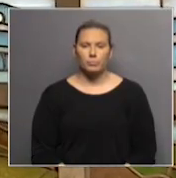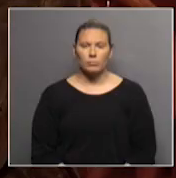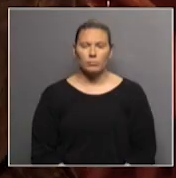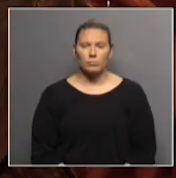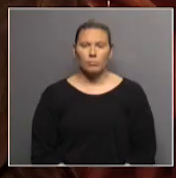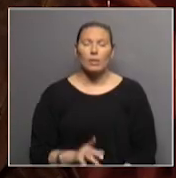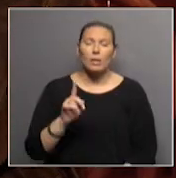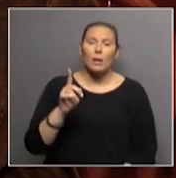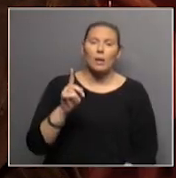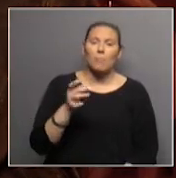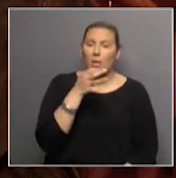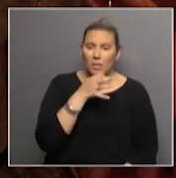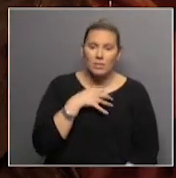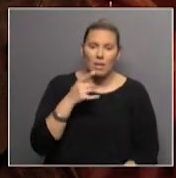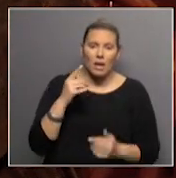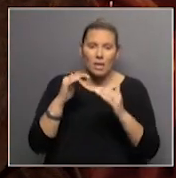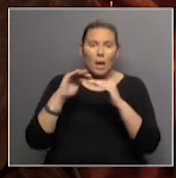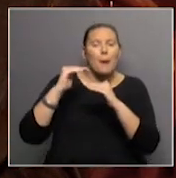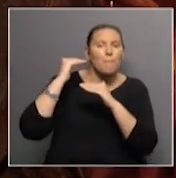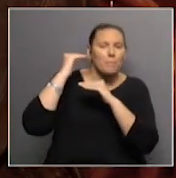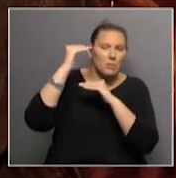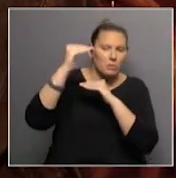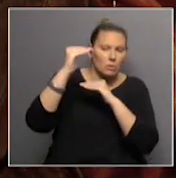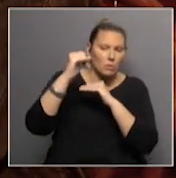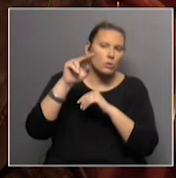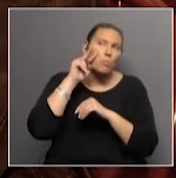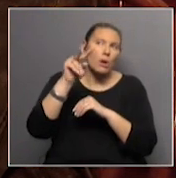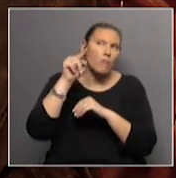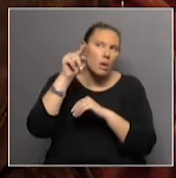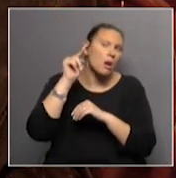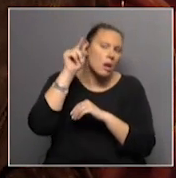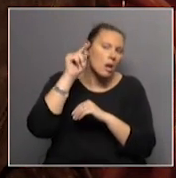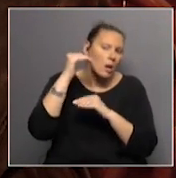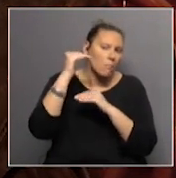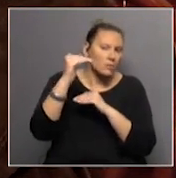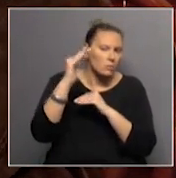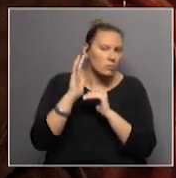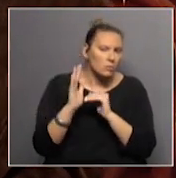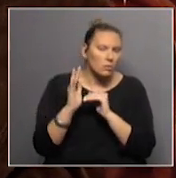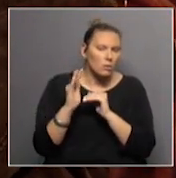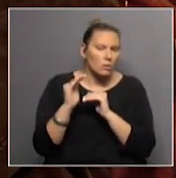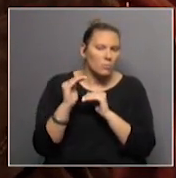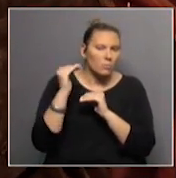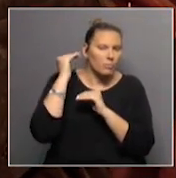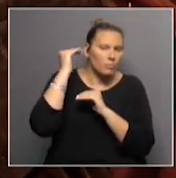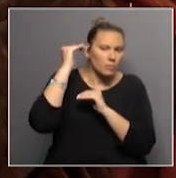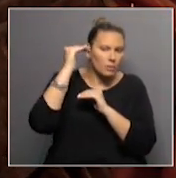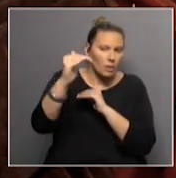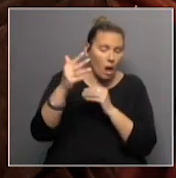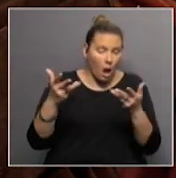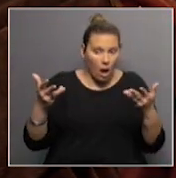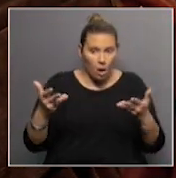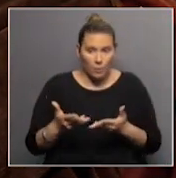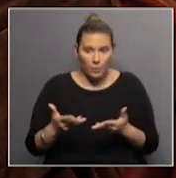Me contabas del entrepiso. ¿Qué se puede ver en el entrepiso del Salvo? El entrepiso es un lugar que hoy en